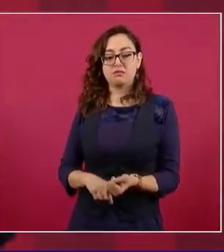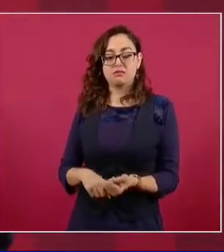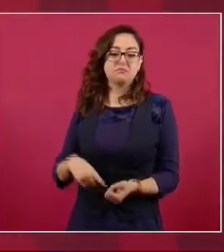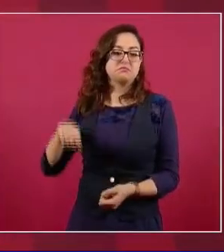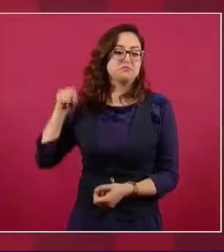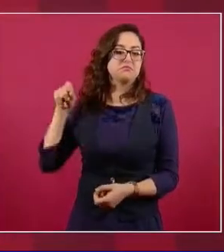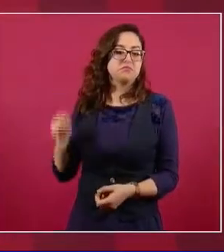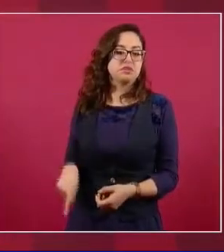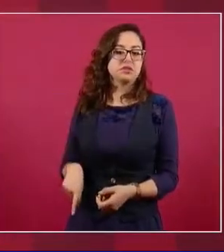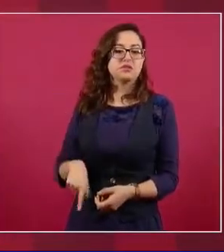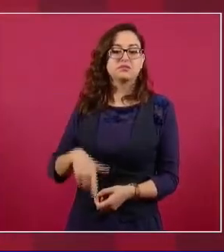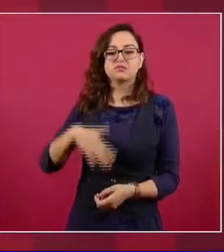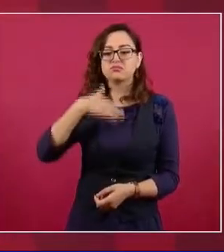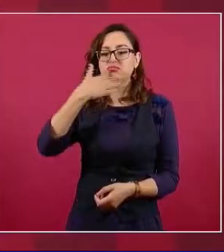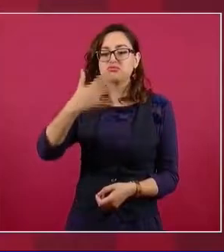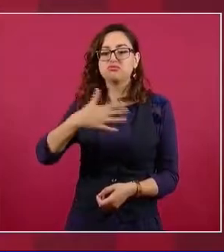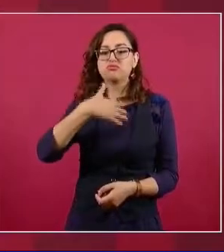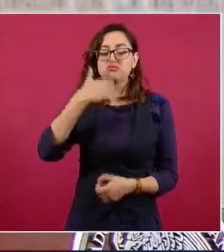peor.